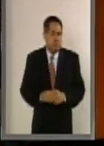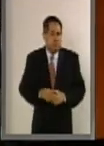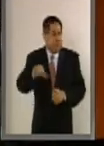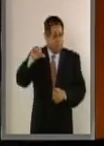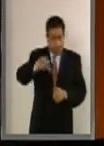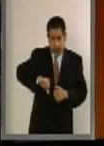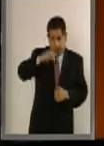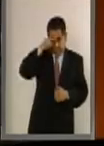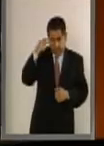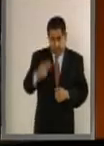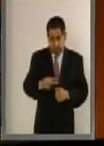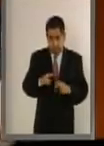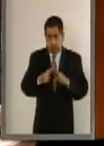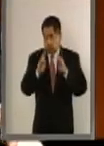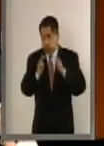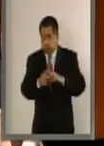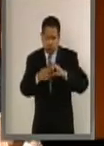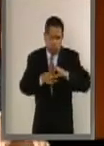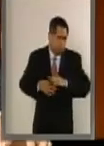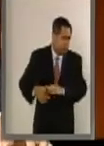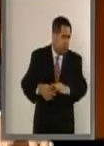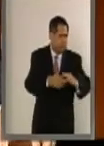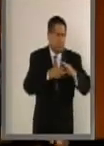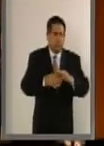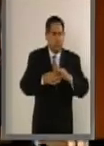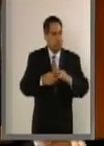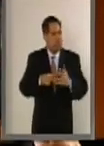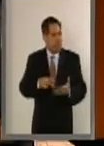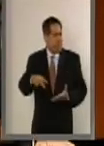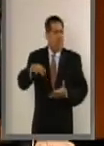está unido, hoy México está de pie.